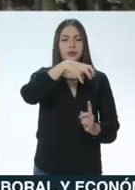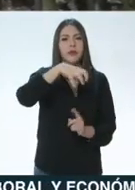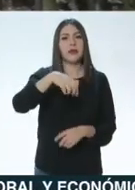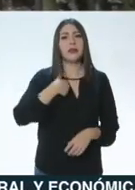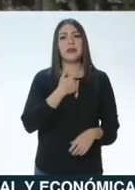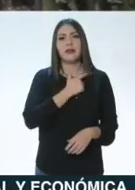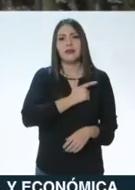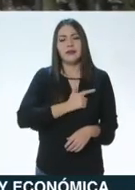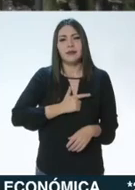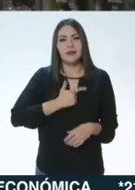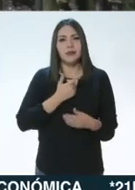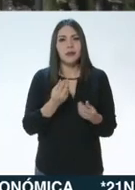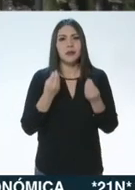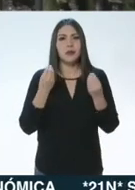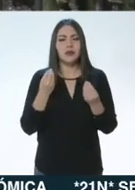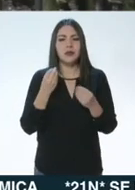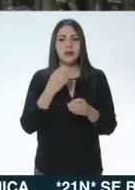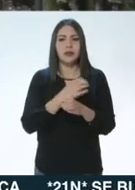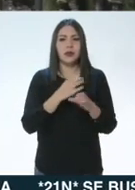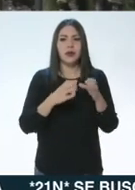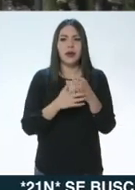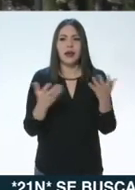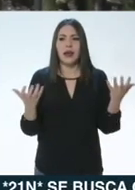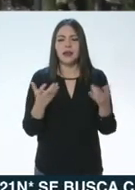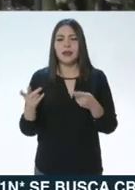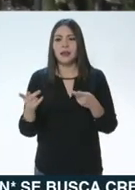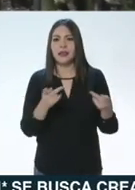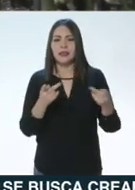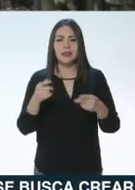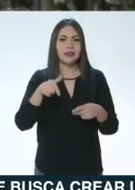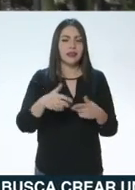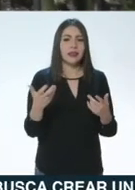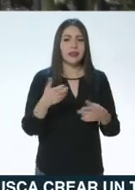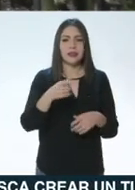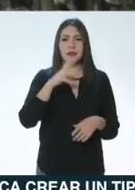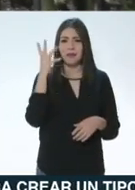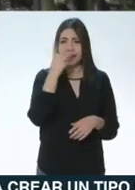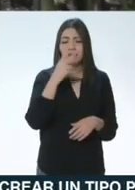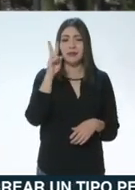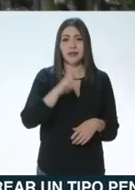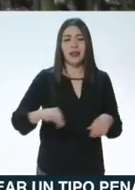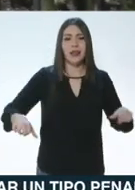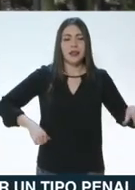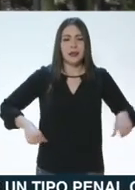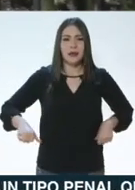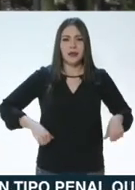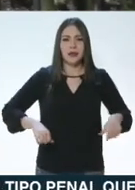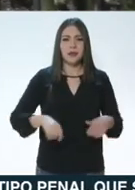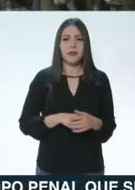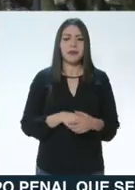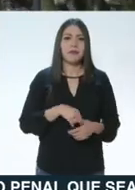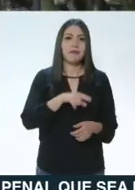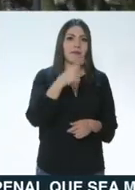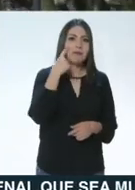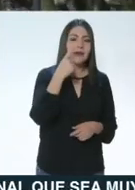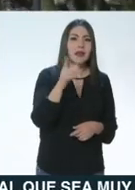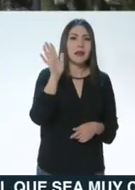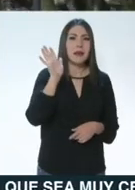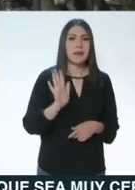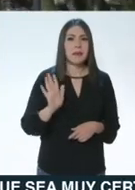la adrenalina y todo lo que se hace aquí, porque es una actividad muy bonita y aunque parece muy peligrosa,